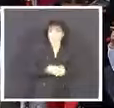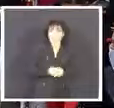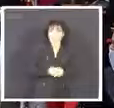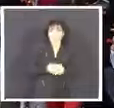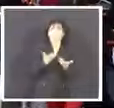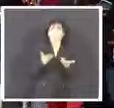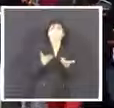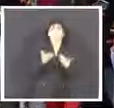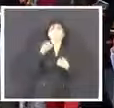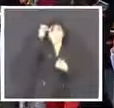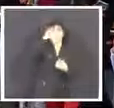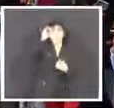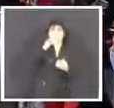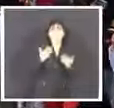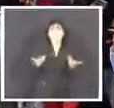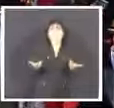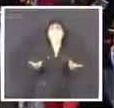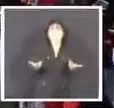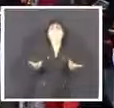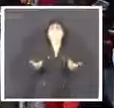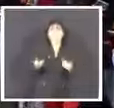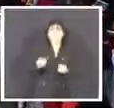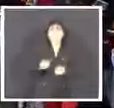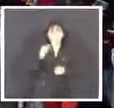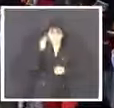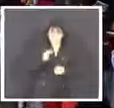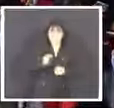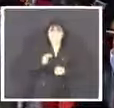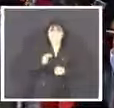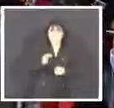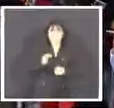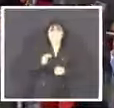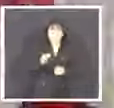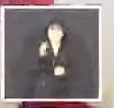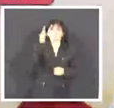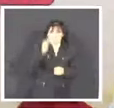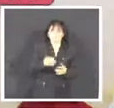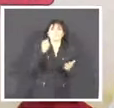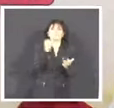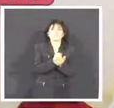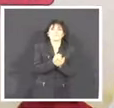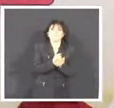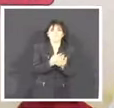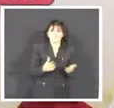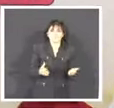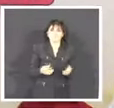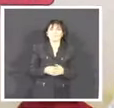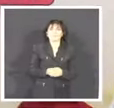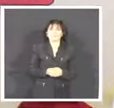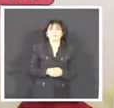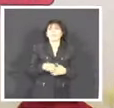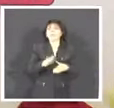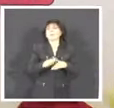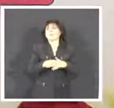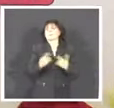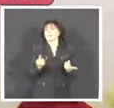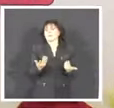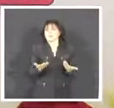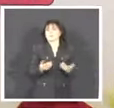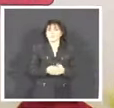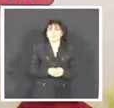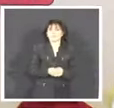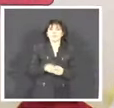parece bien? ¿Lo aprobamos? Aprobado. ¿Qué más les propongo? Aquí